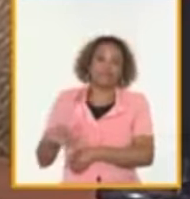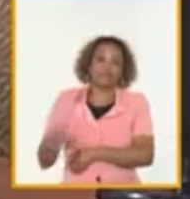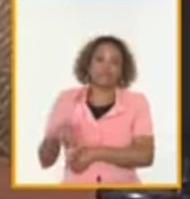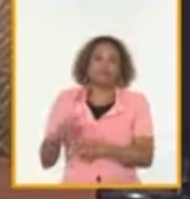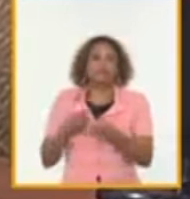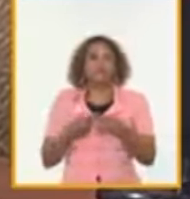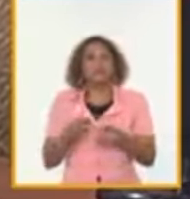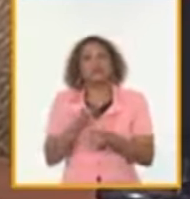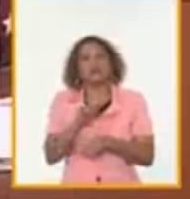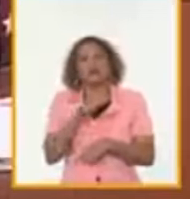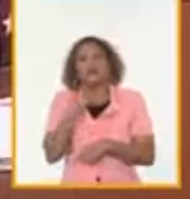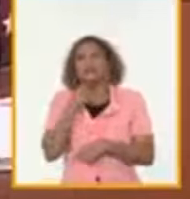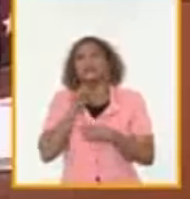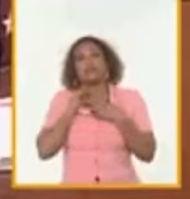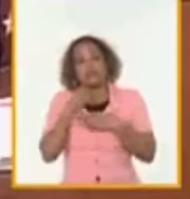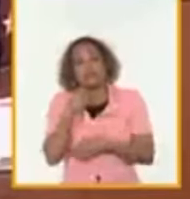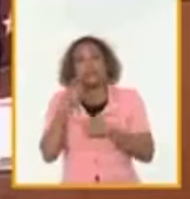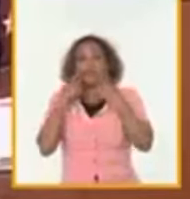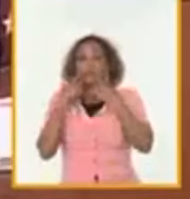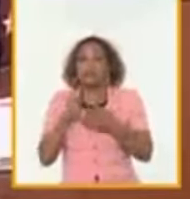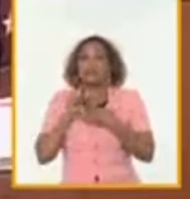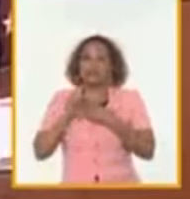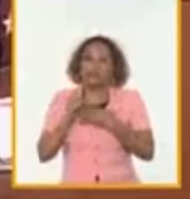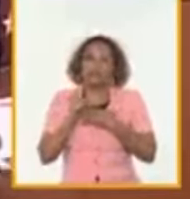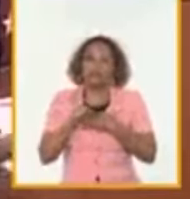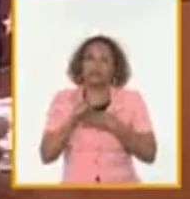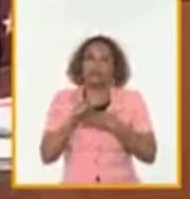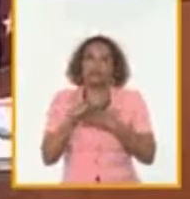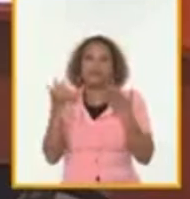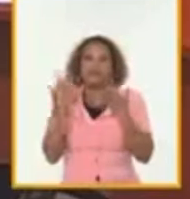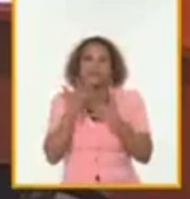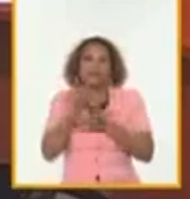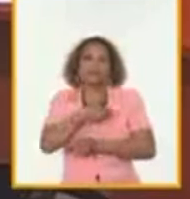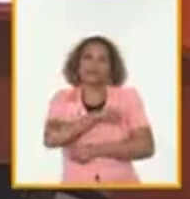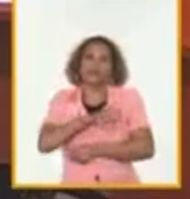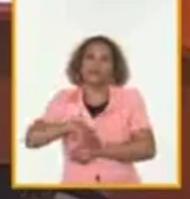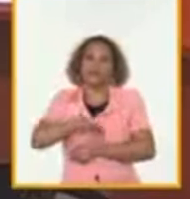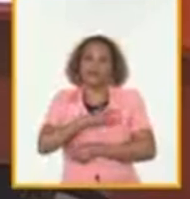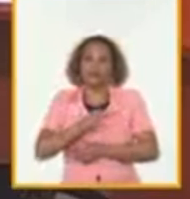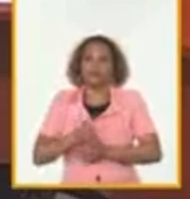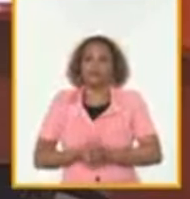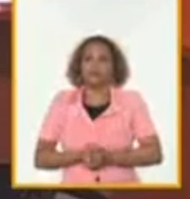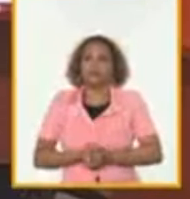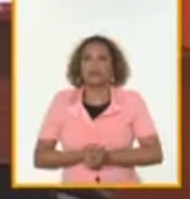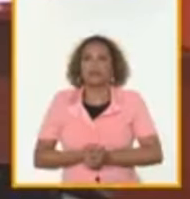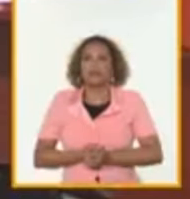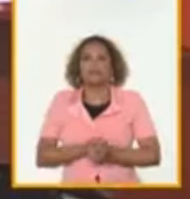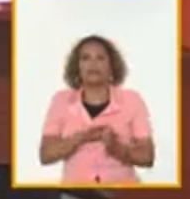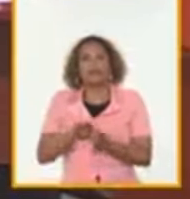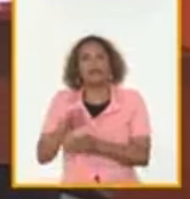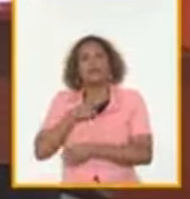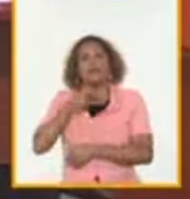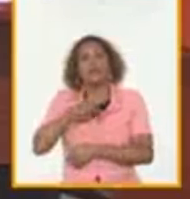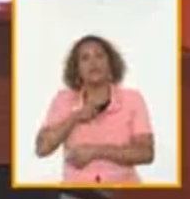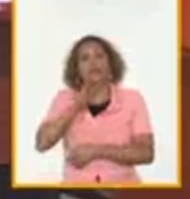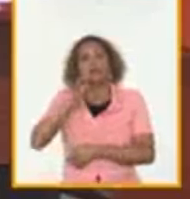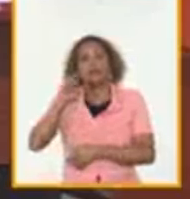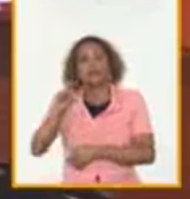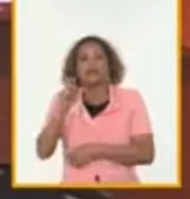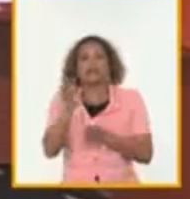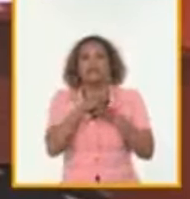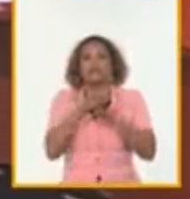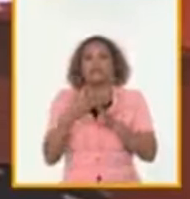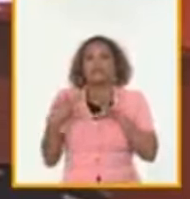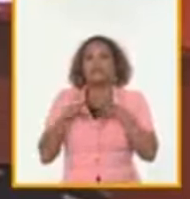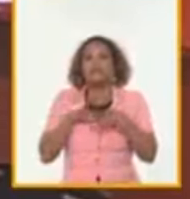tengamos los servicios y tengamos la oferta para la población ahí en el caso de Villa Clara varias formas productivas no estatales